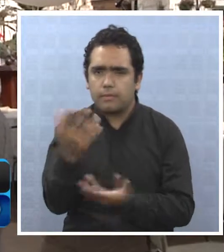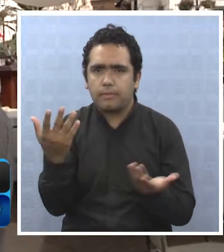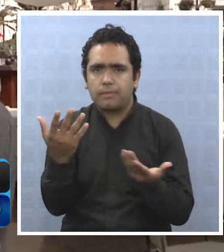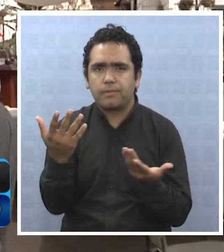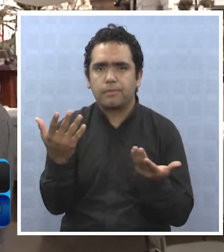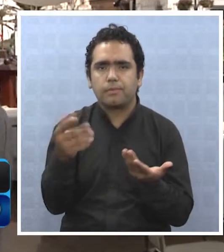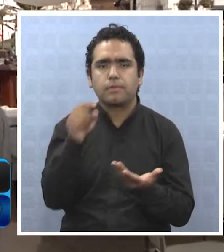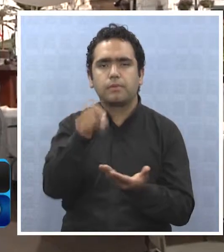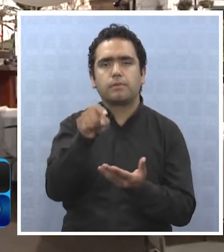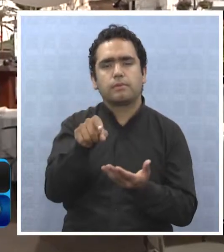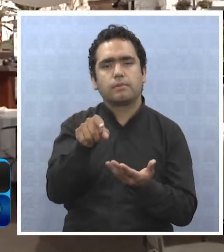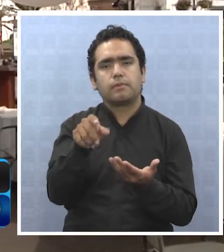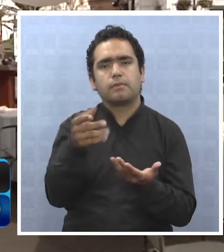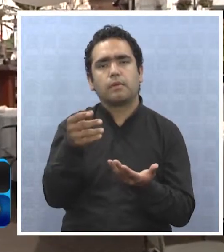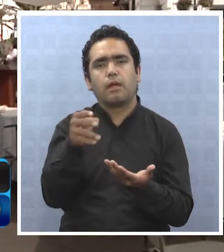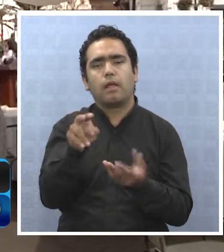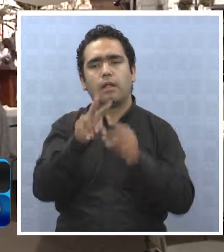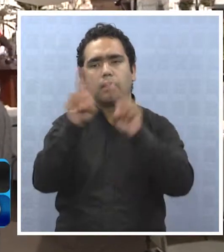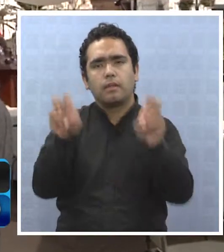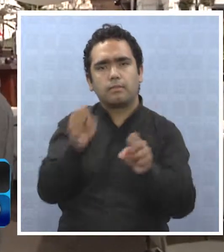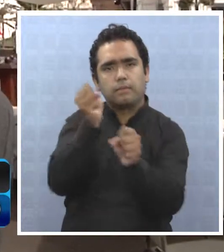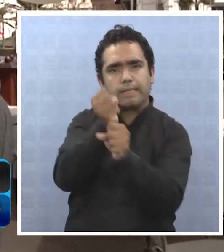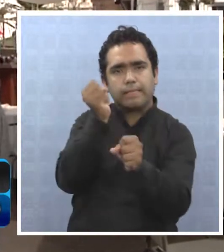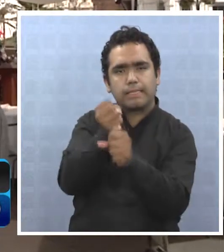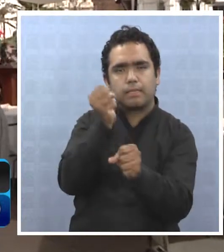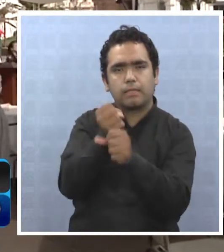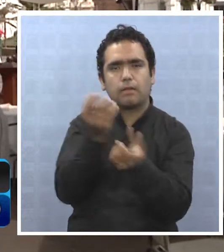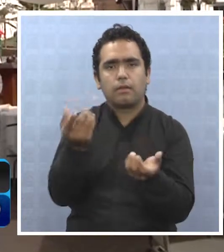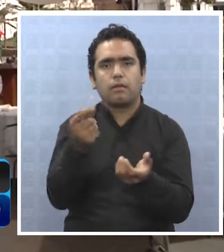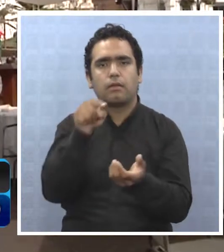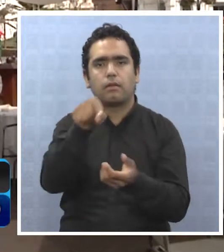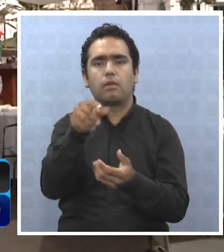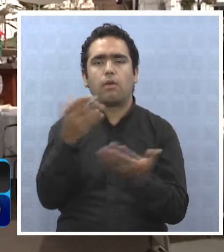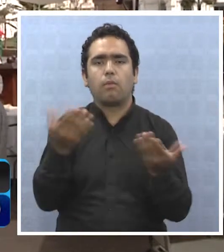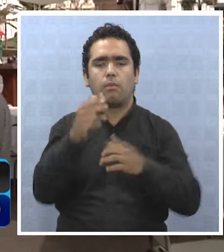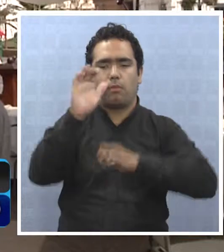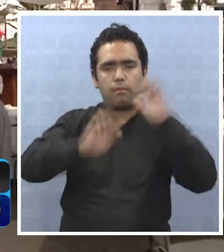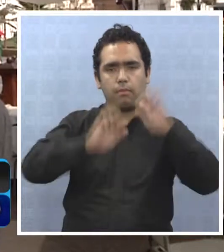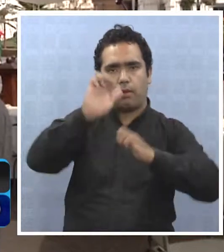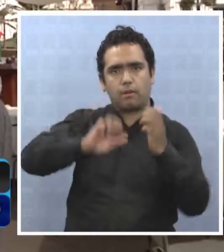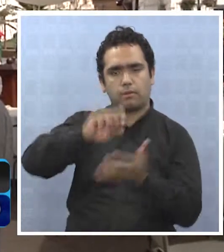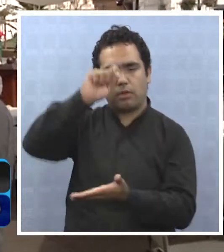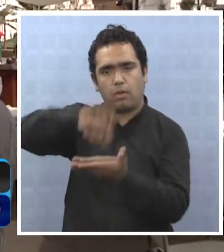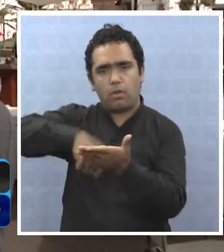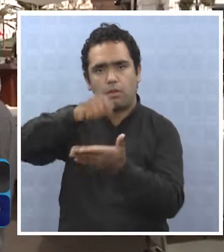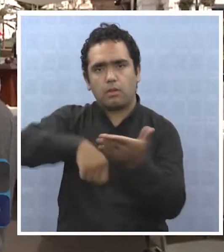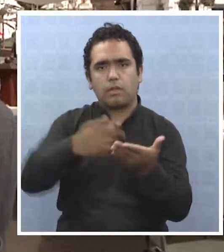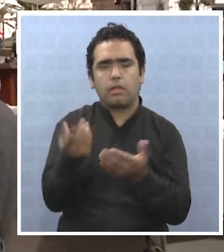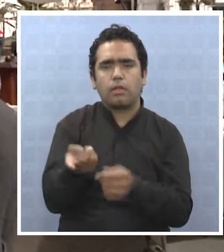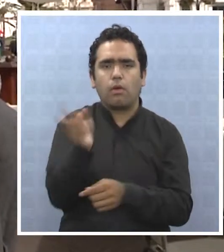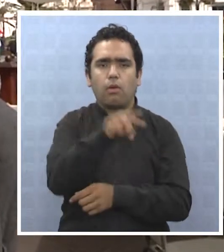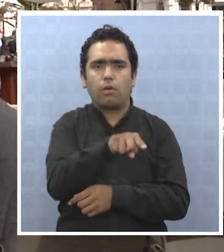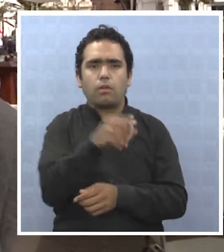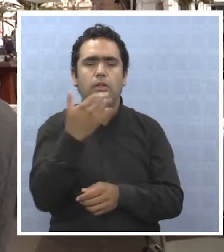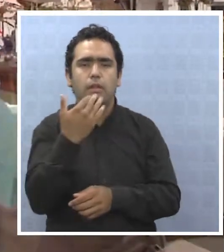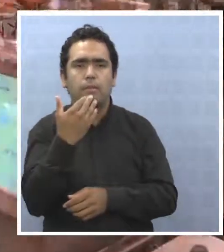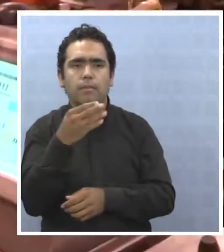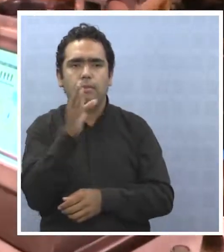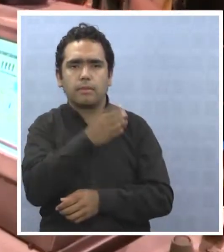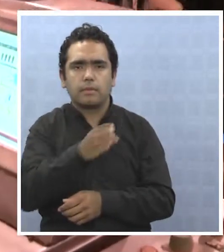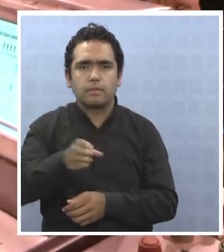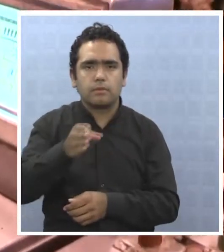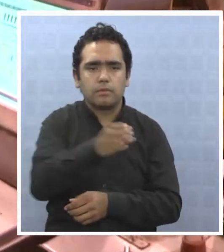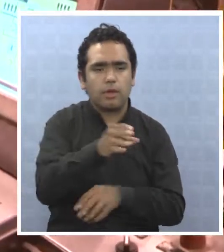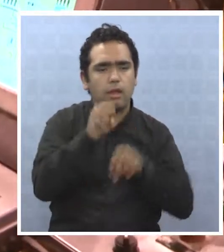brecha entre lo que era el mundo del trabajo, o sea, las empresas mineras como contratantes, y el mundo de la formación de los